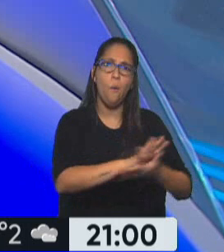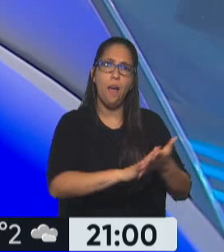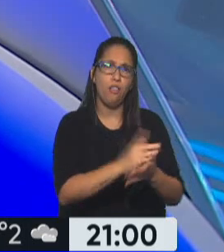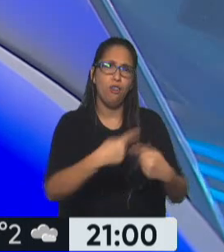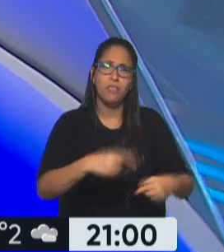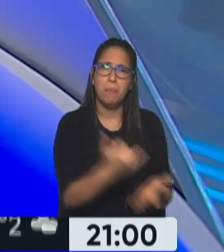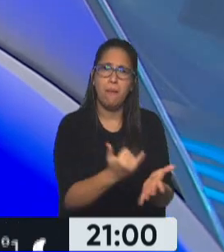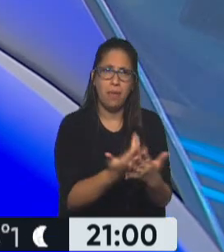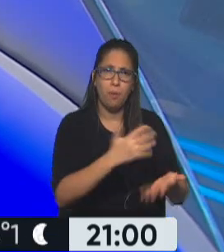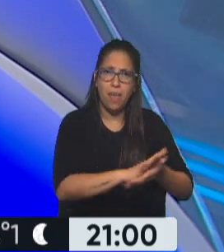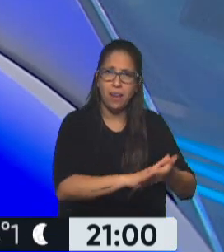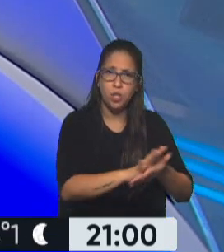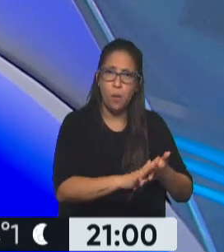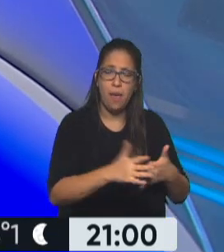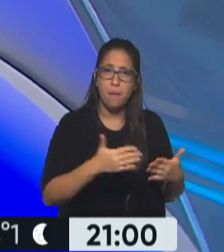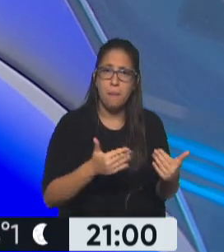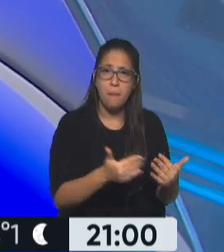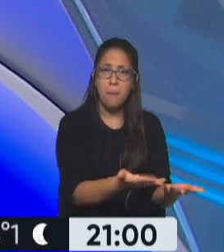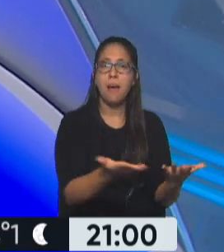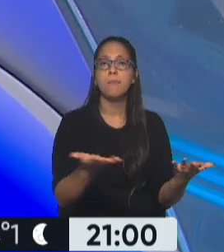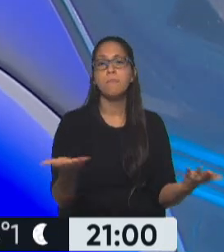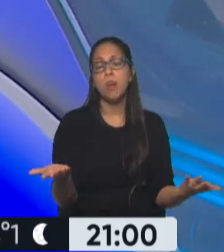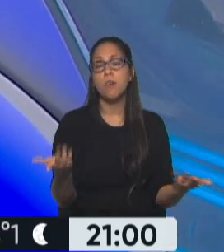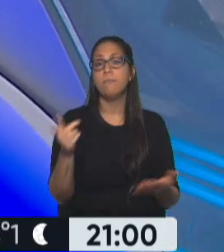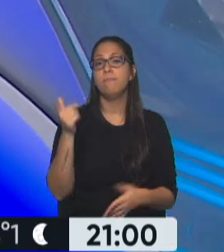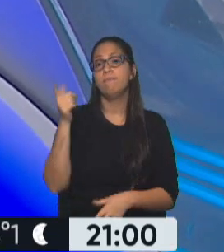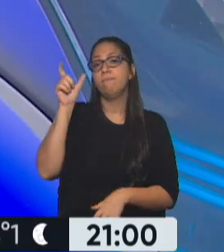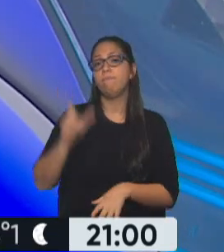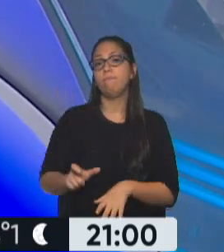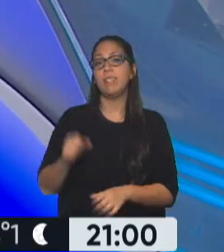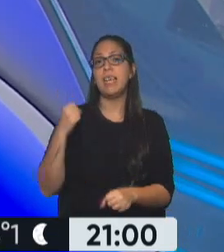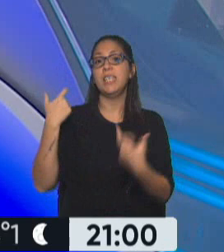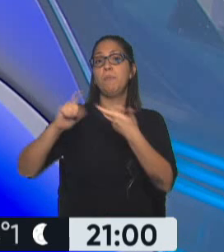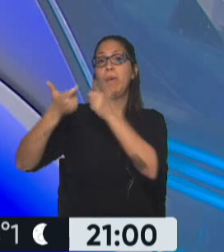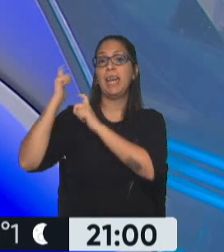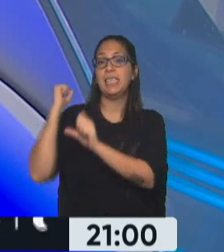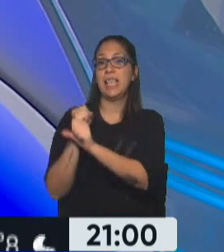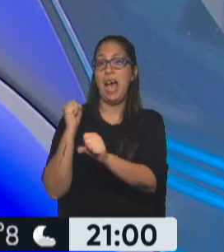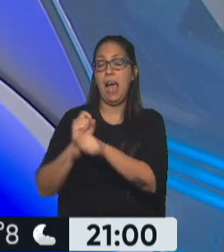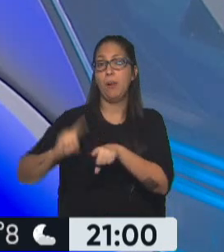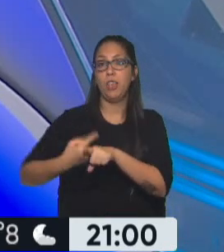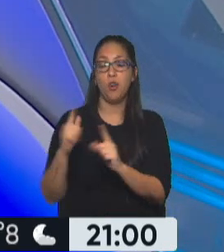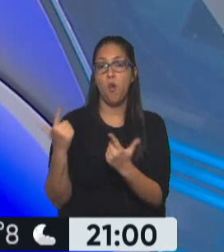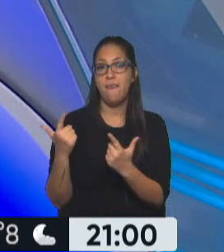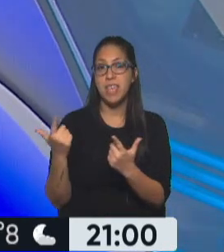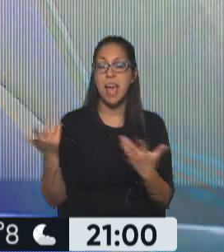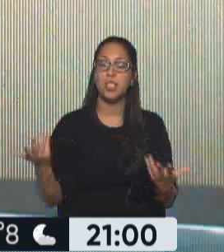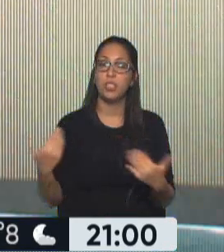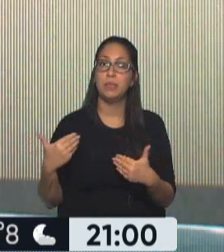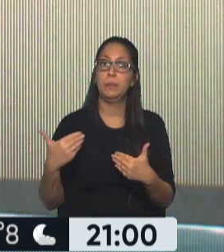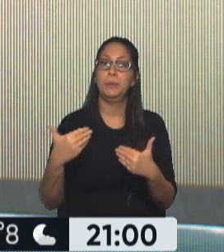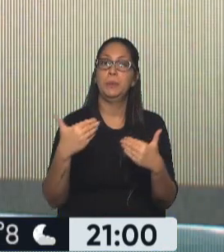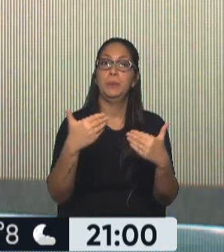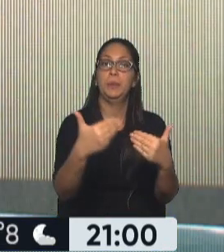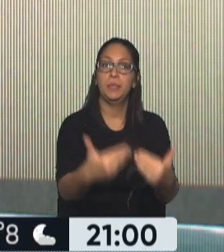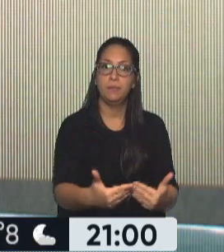simples. Bueno, en ese sentido uno podría decir que primó la inexperiencia también, no solamente lo estratégico inicial. Por lo tanto, creo que la